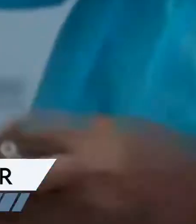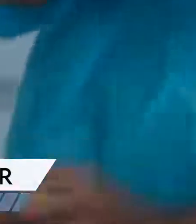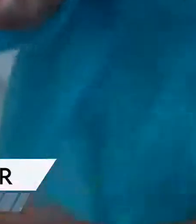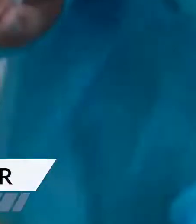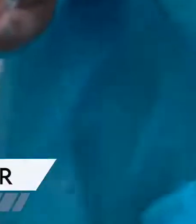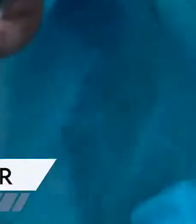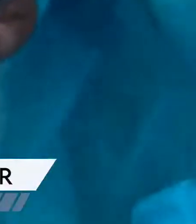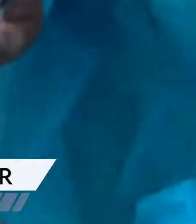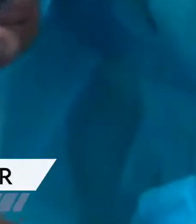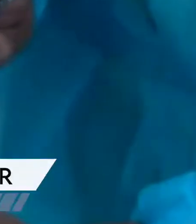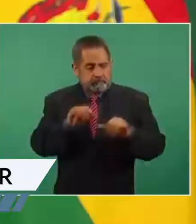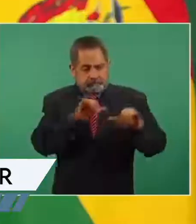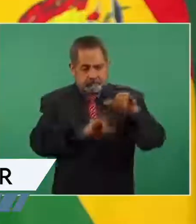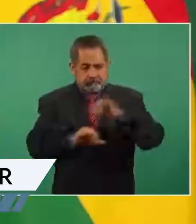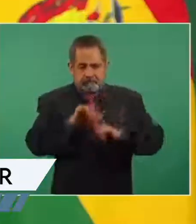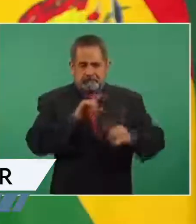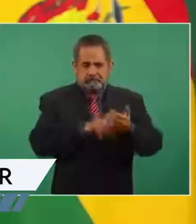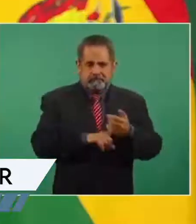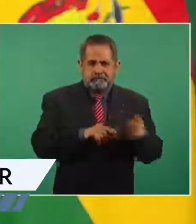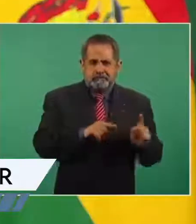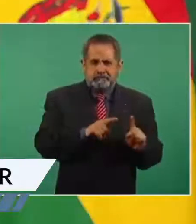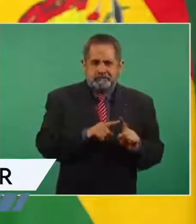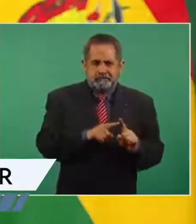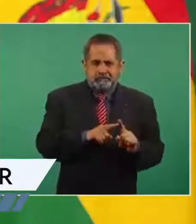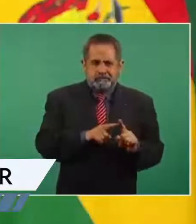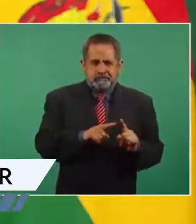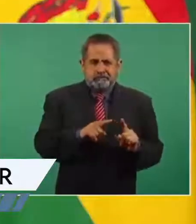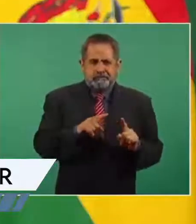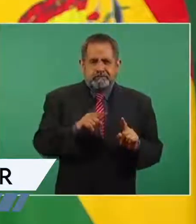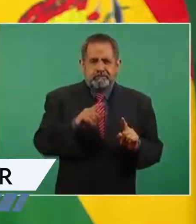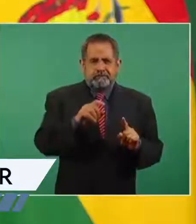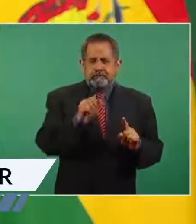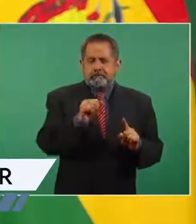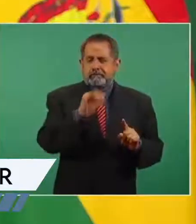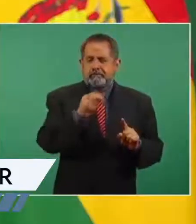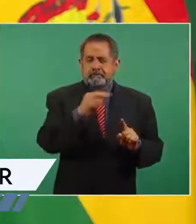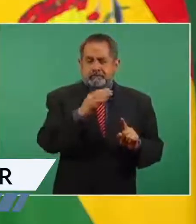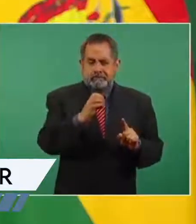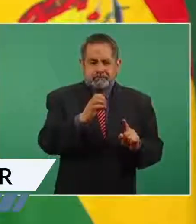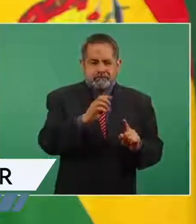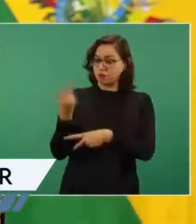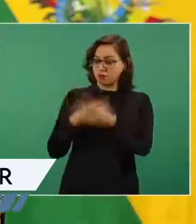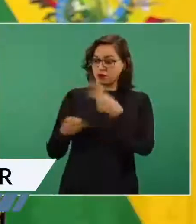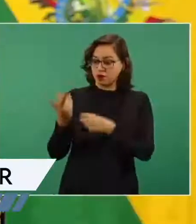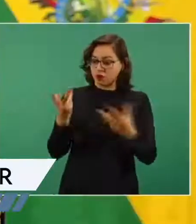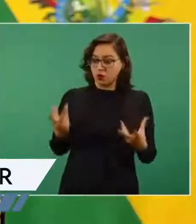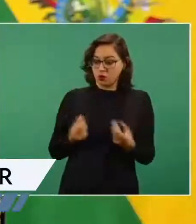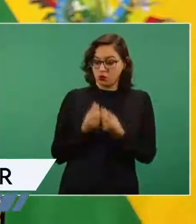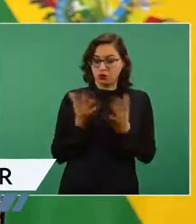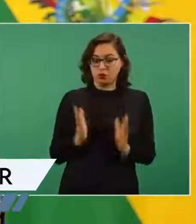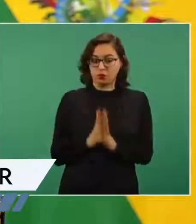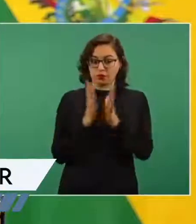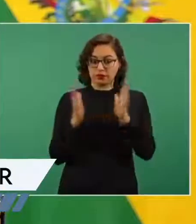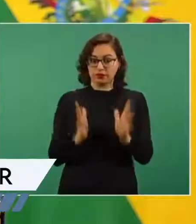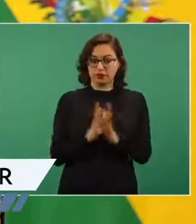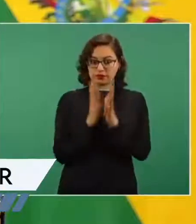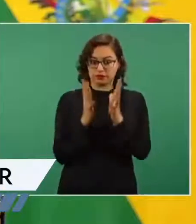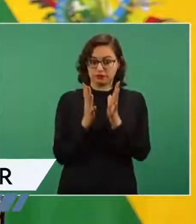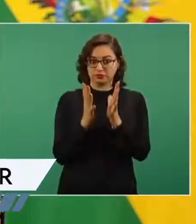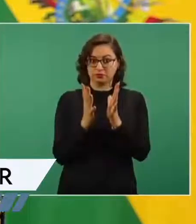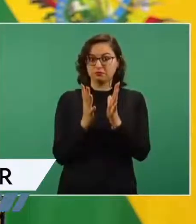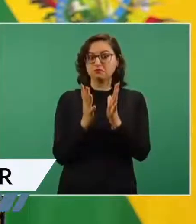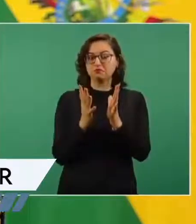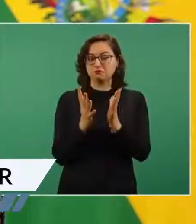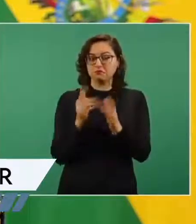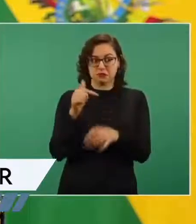el acaparamiento del antígeno. Durante la conferencia matutina del presidente Andrés Manuel López Obrador, en la que asistió como invitado el presidente de